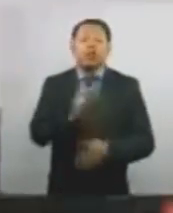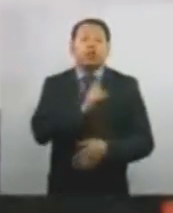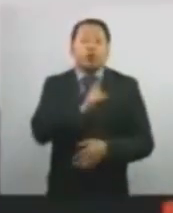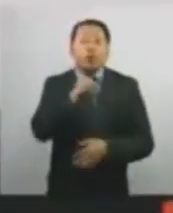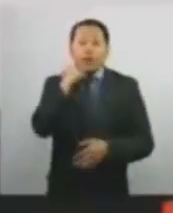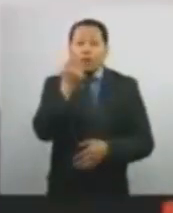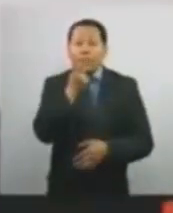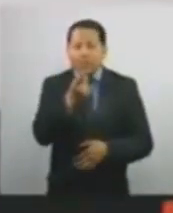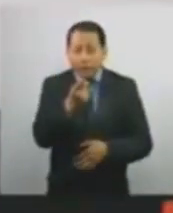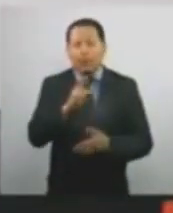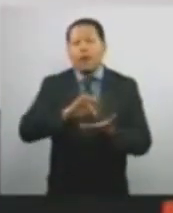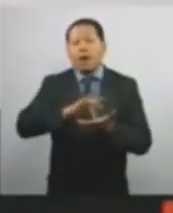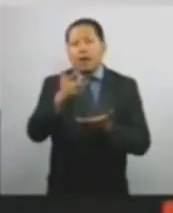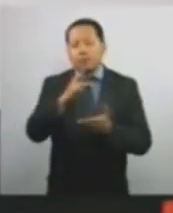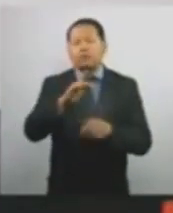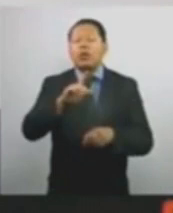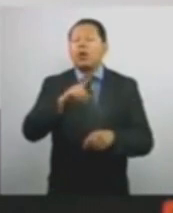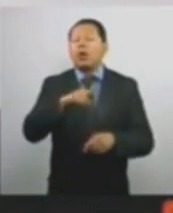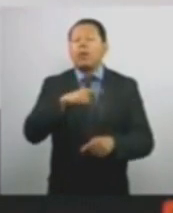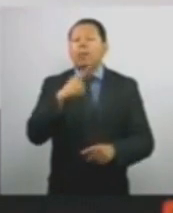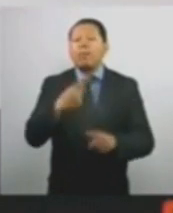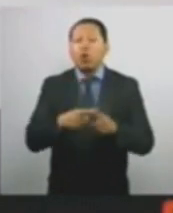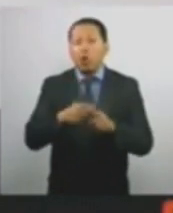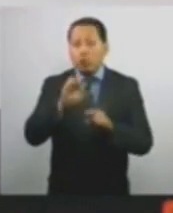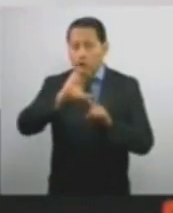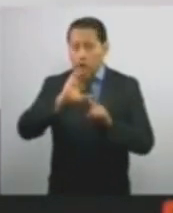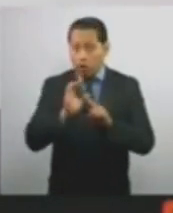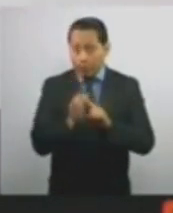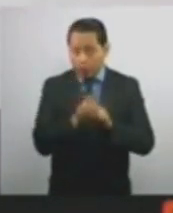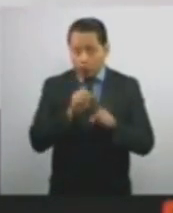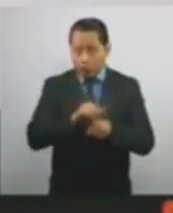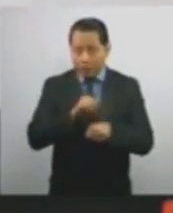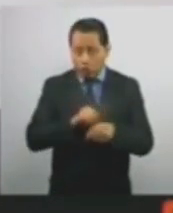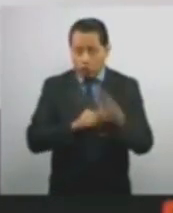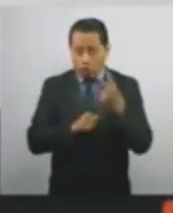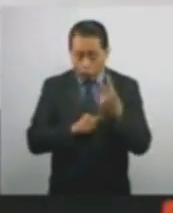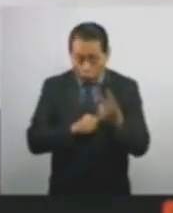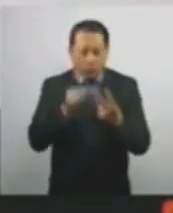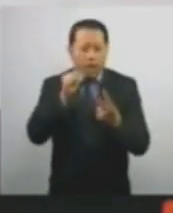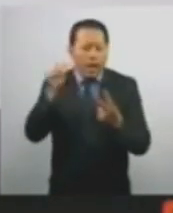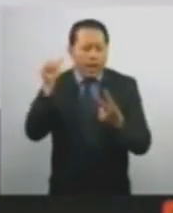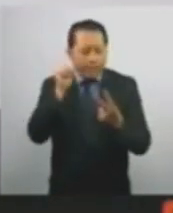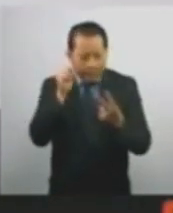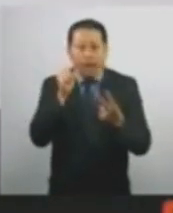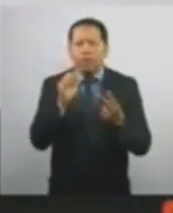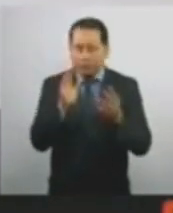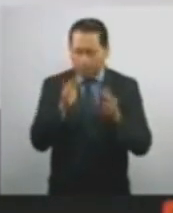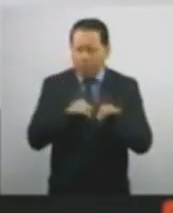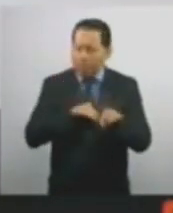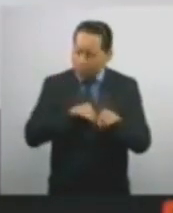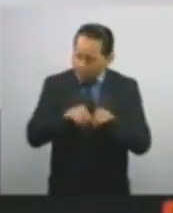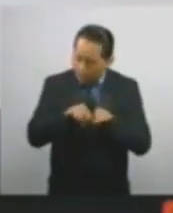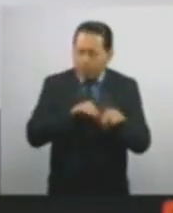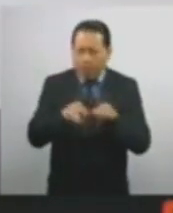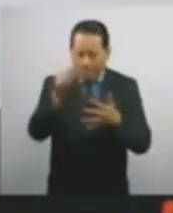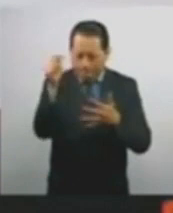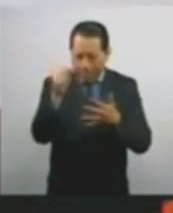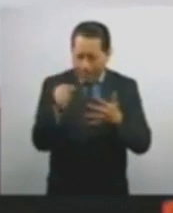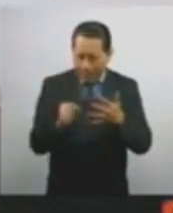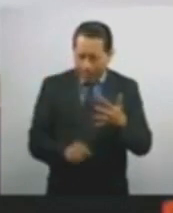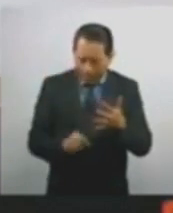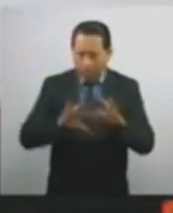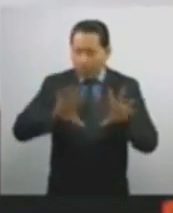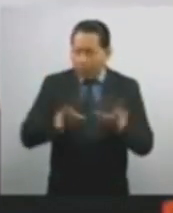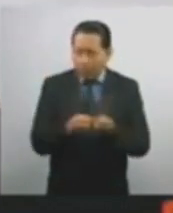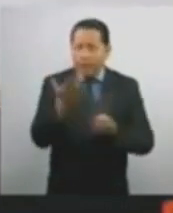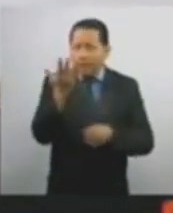la Comisión 2, el día de ayer estuvimos trabajando sobre estos 10 puntos y que, bueno, la única